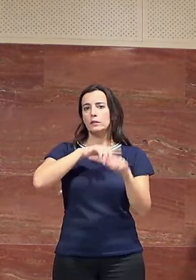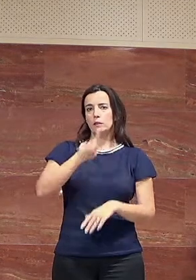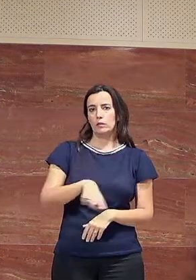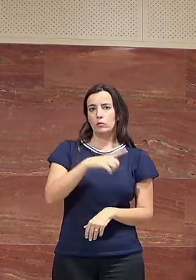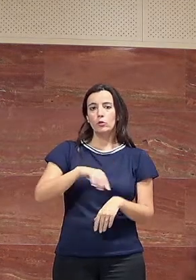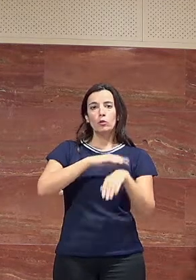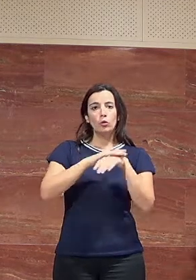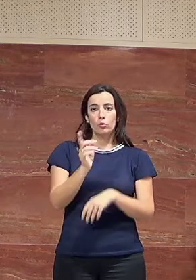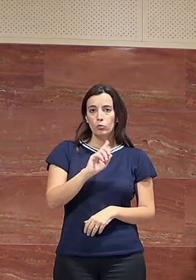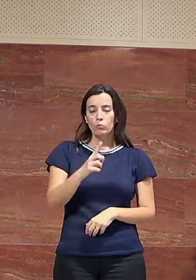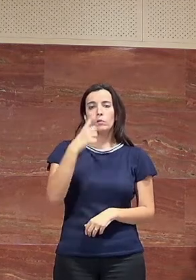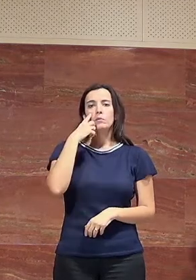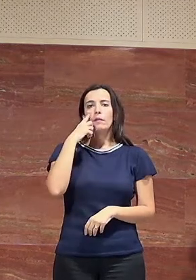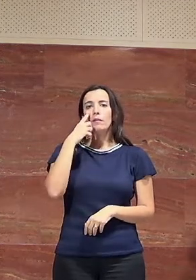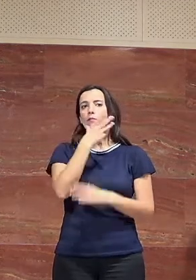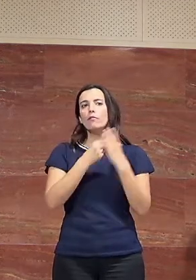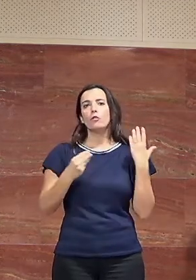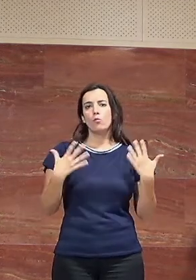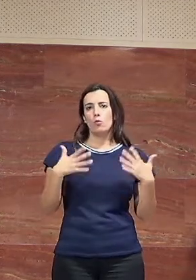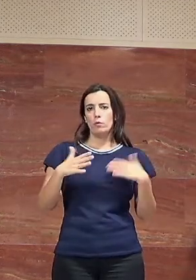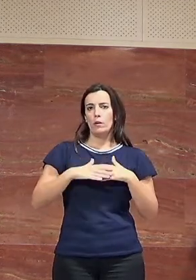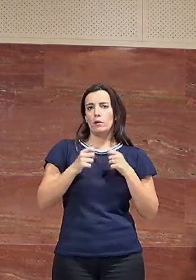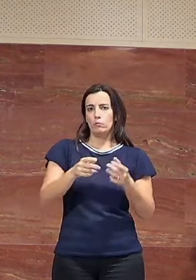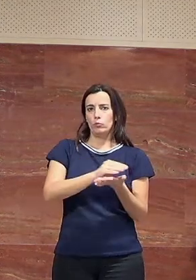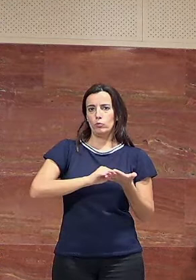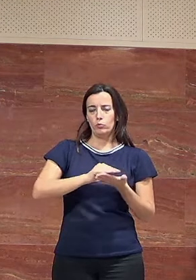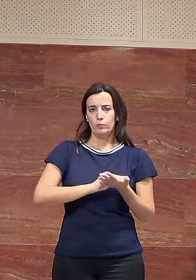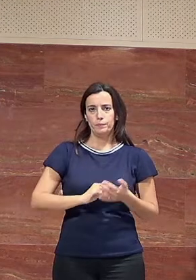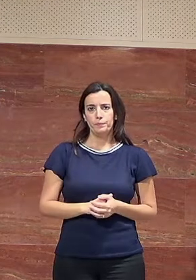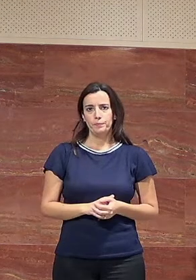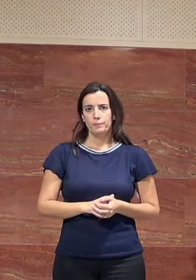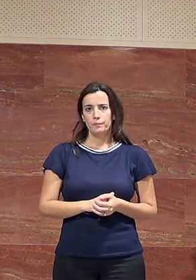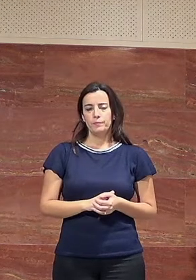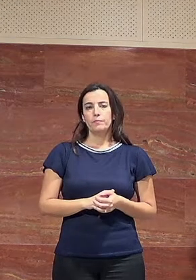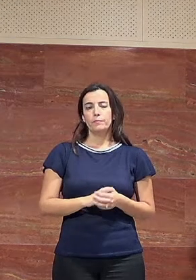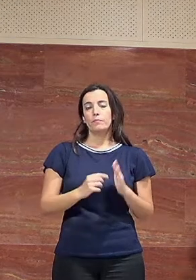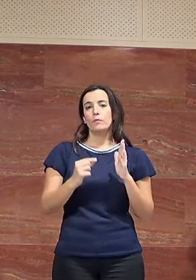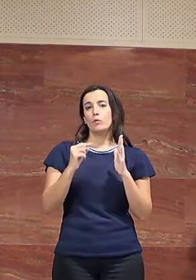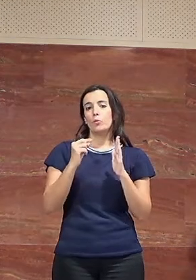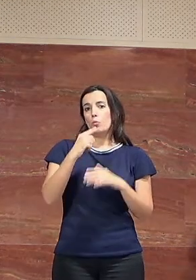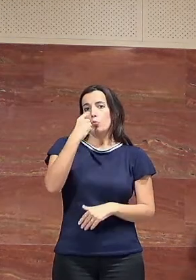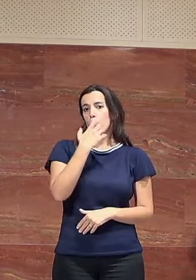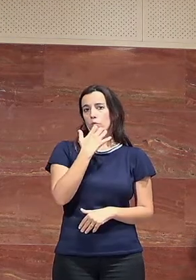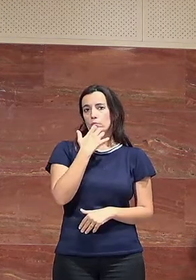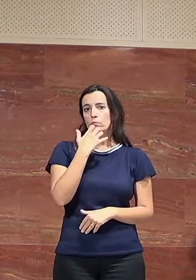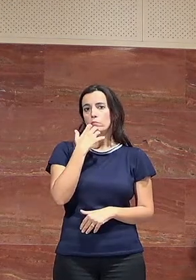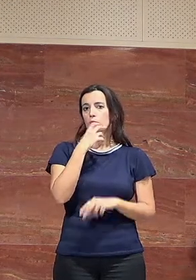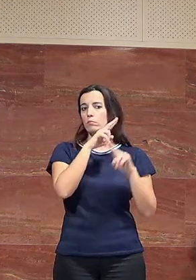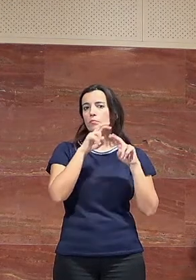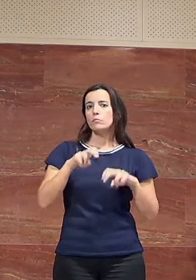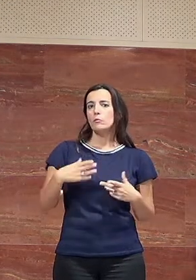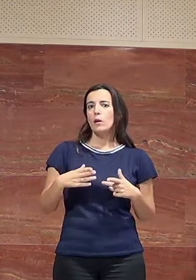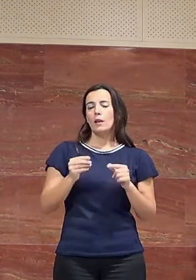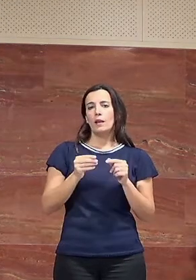pues detectar esas deficiencias y abordarlas. Uno de los primeros puntos que se analizan es la anchura